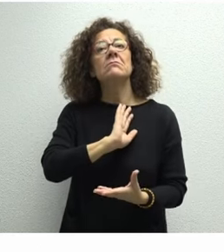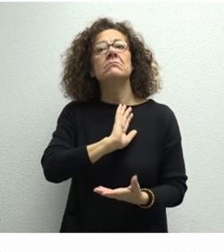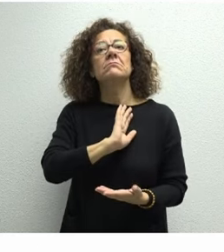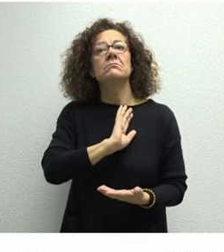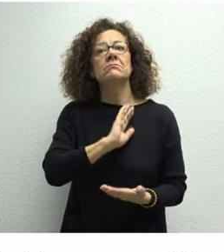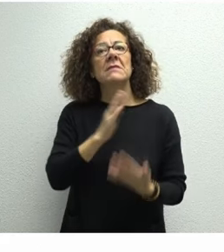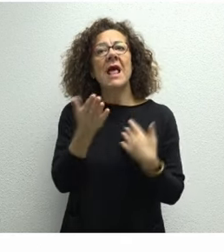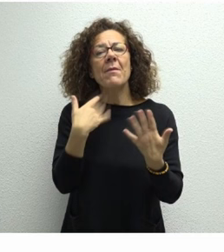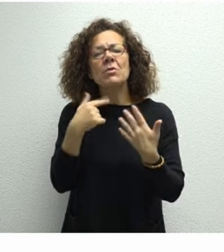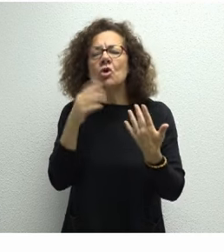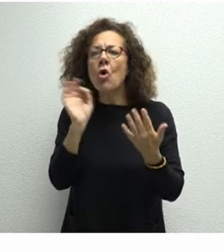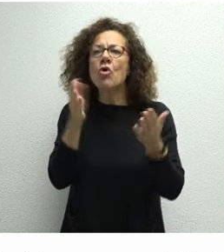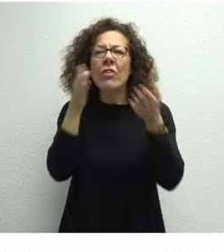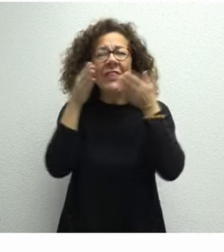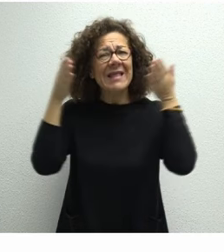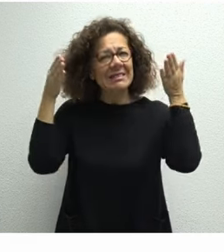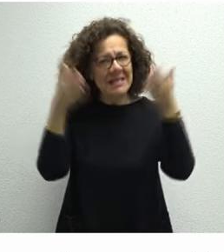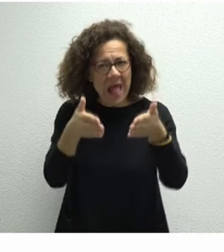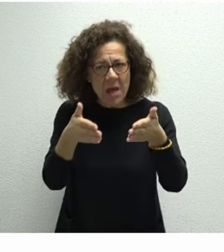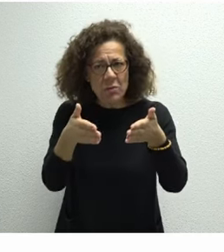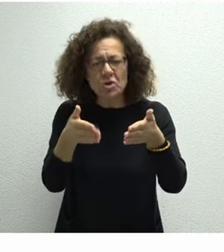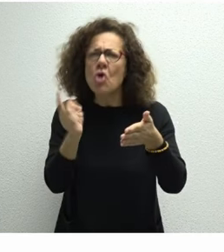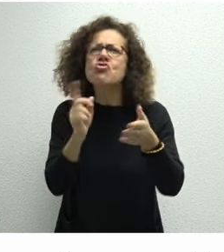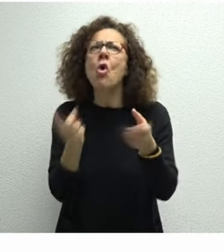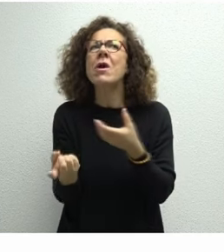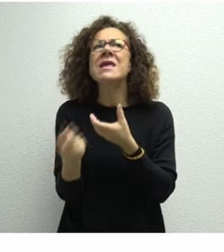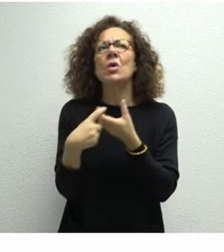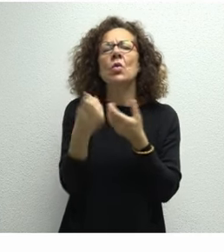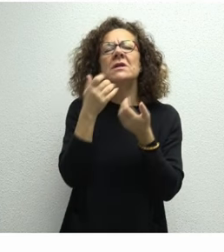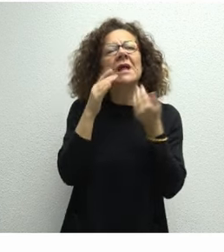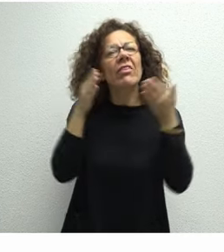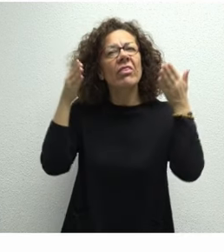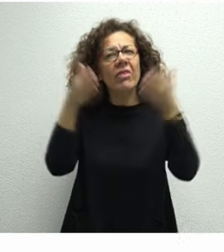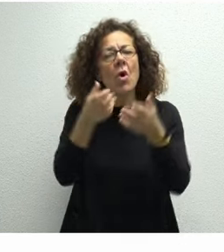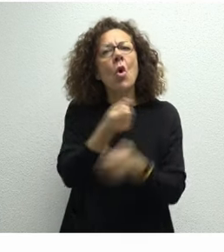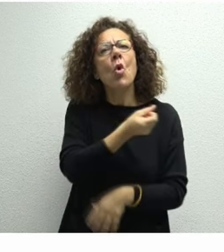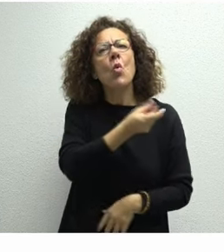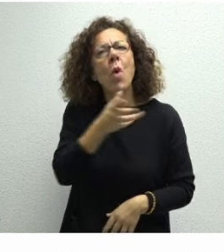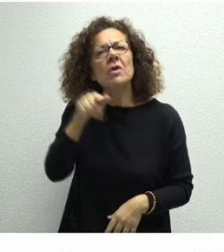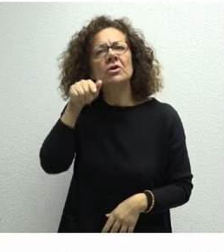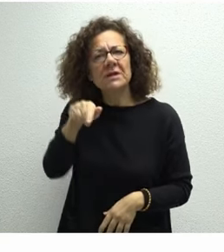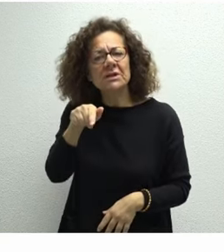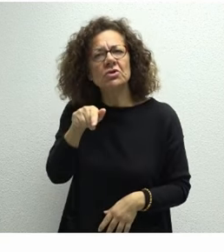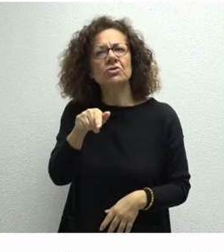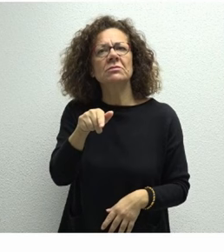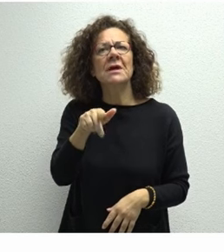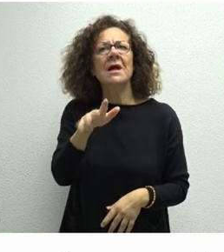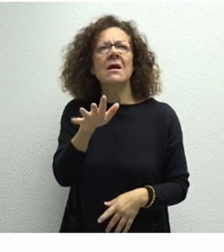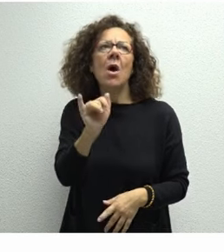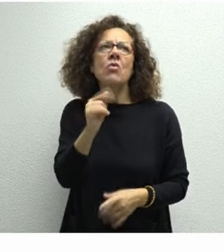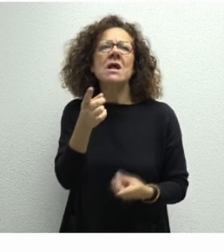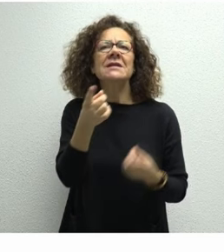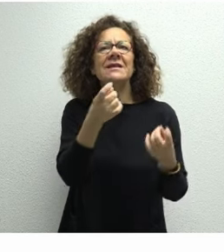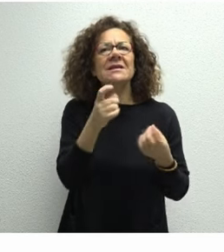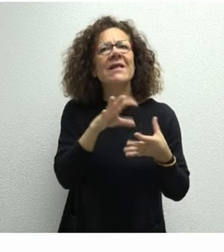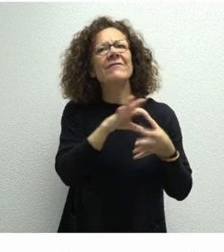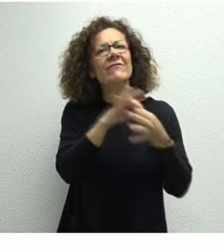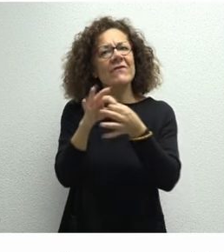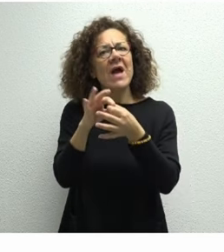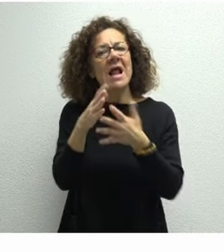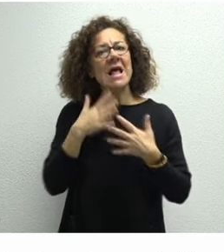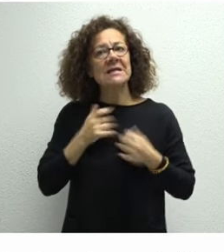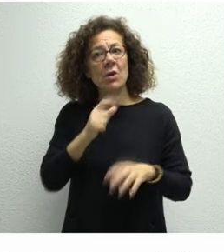si centramos el foco más que incluir no centramos el foco En cuántos de ellos van a tener necesidades vinculadas a la Salud